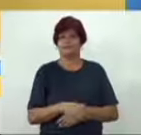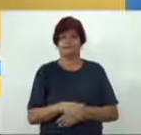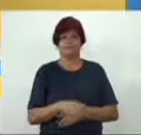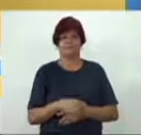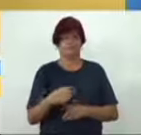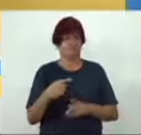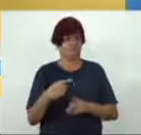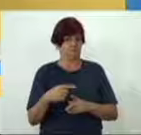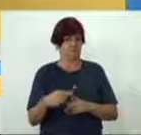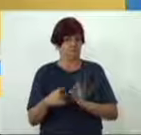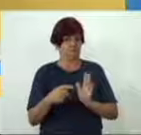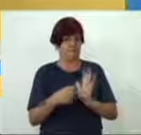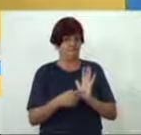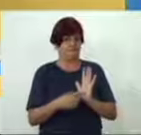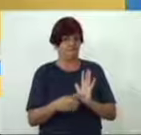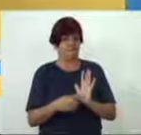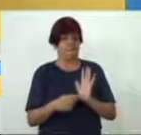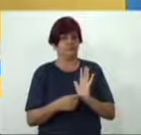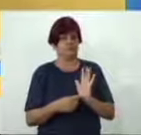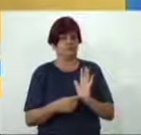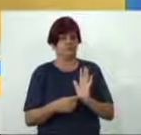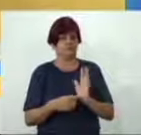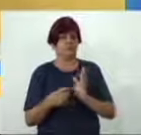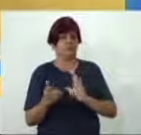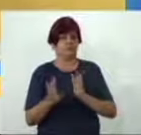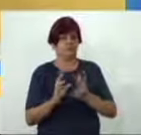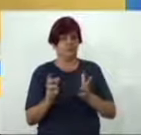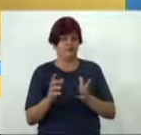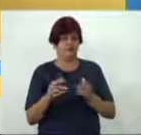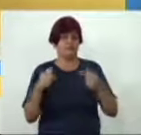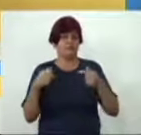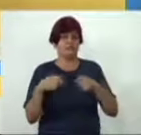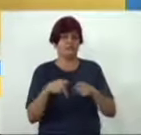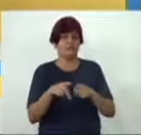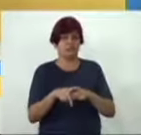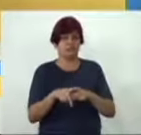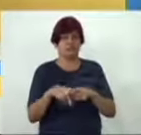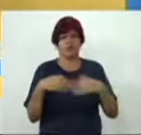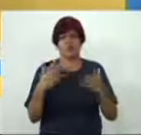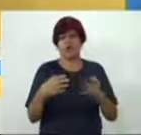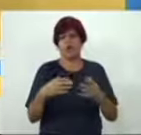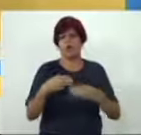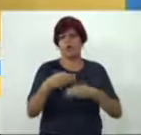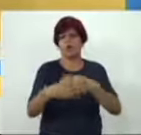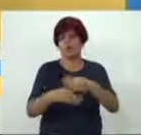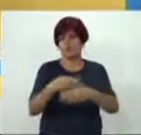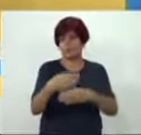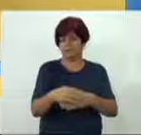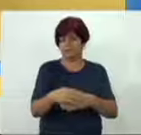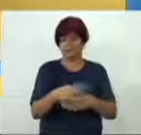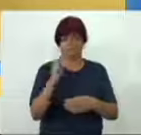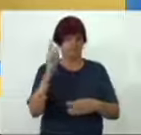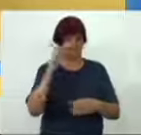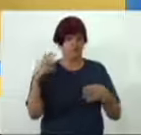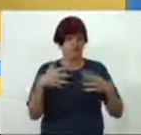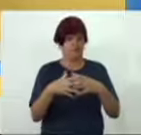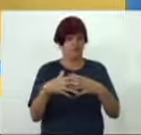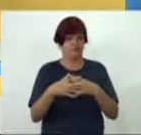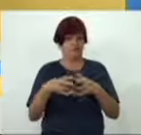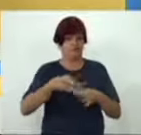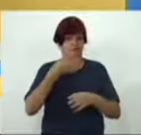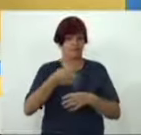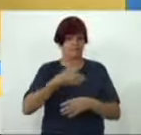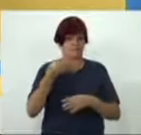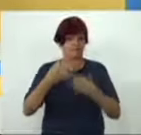Otro aspecto, porque ustedes saben que el método se hace acompañar por los procedimientos. Recuerden la relación que les explicamos en